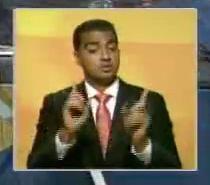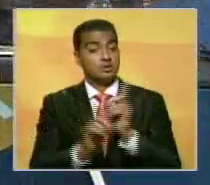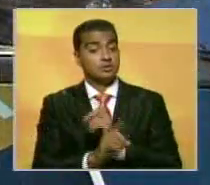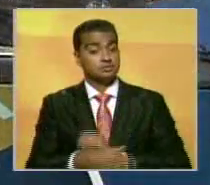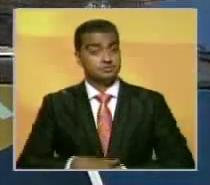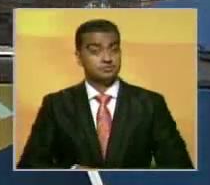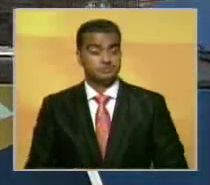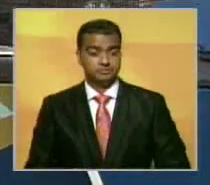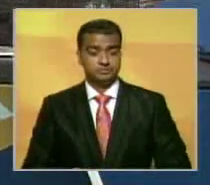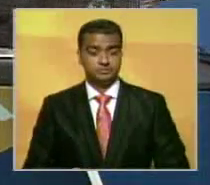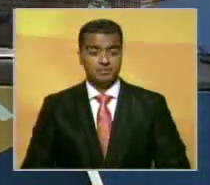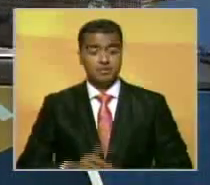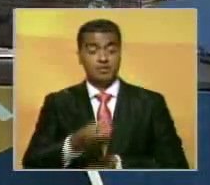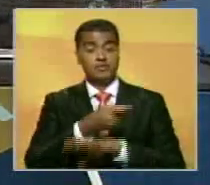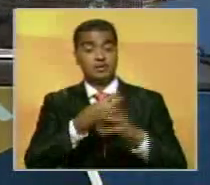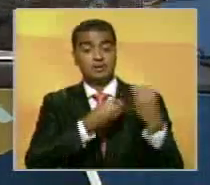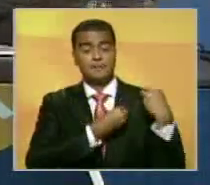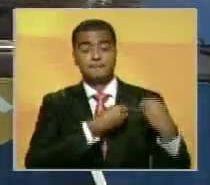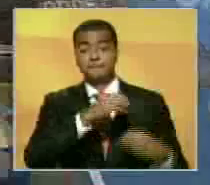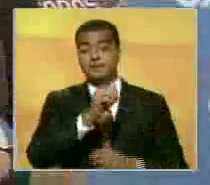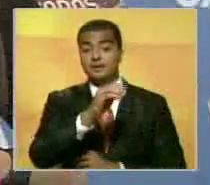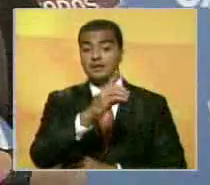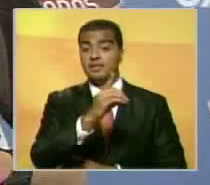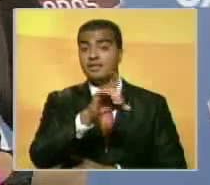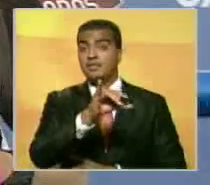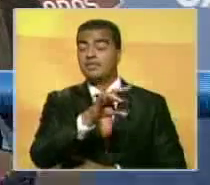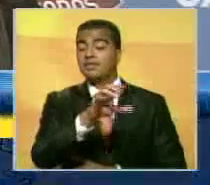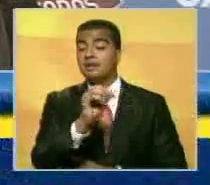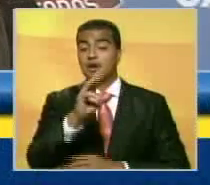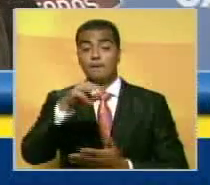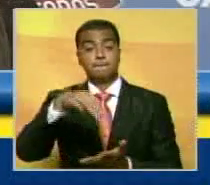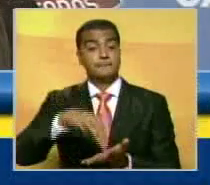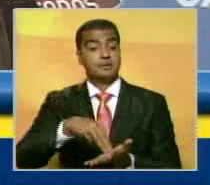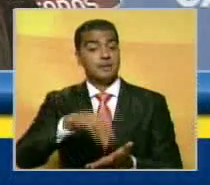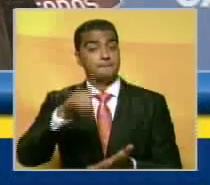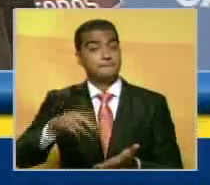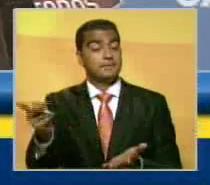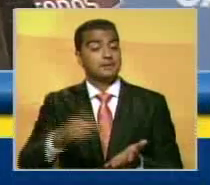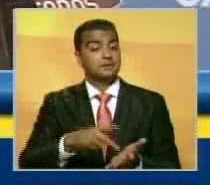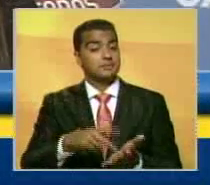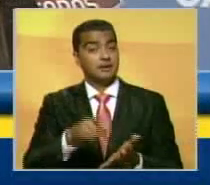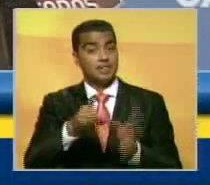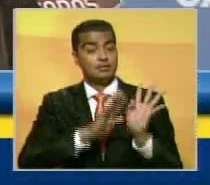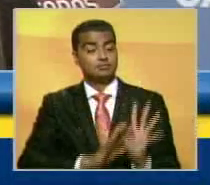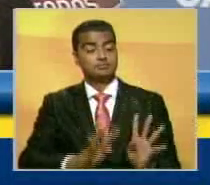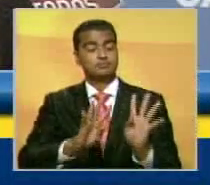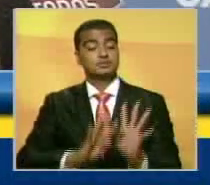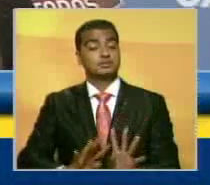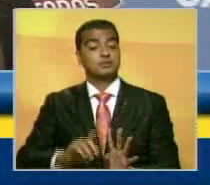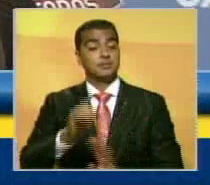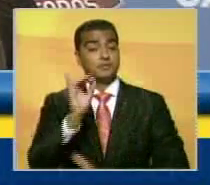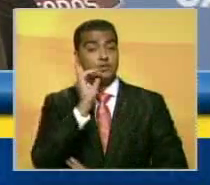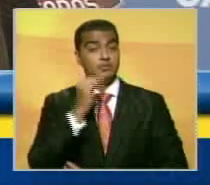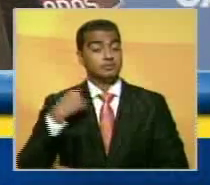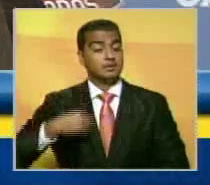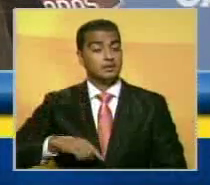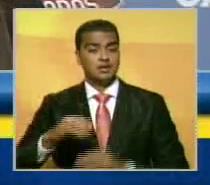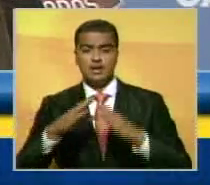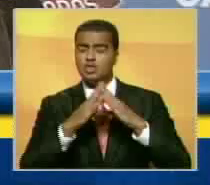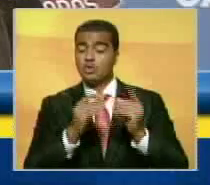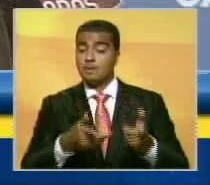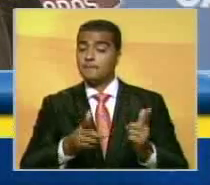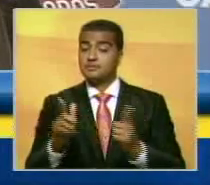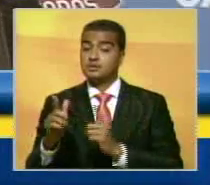contrario. La gobernadora encargada, Adriana Delía, hizo un llamado a los mirandinos a también participar en esta movilización. Informó que cuentan con toda la